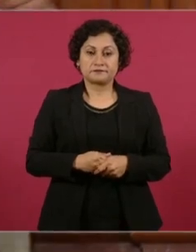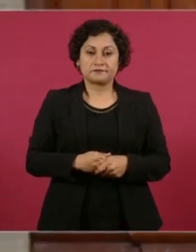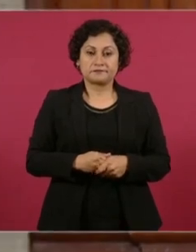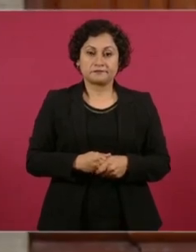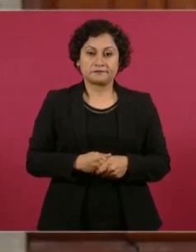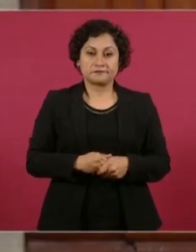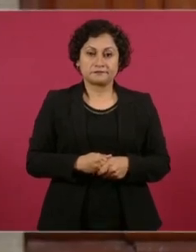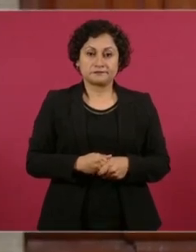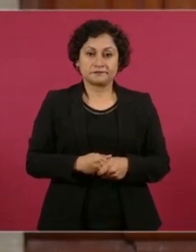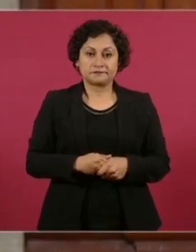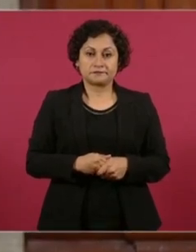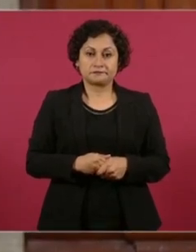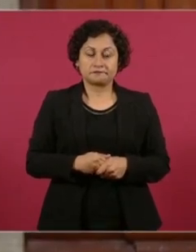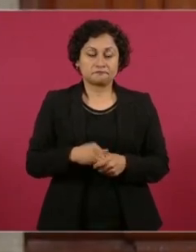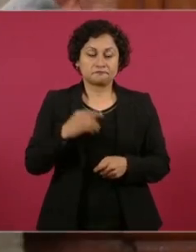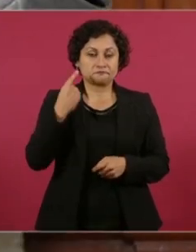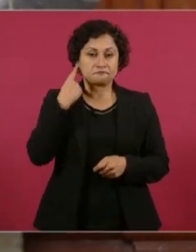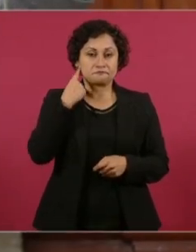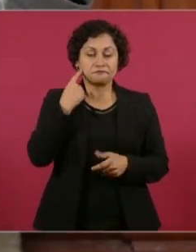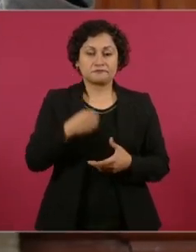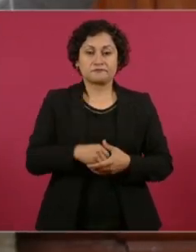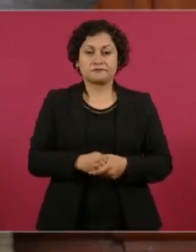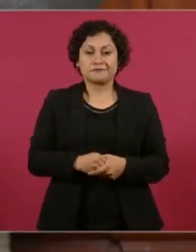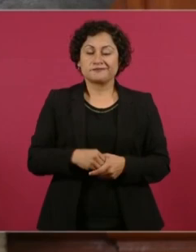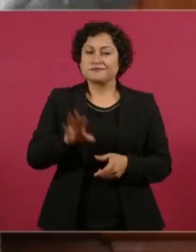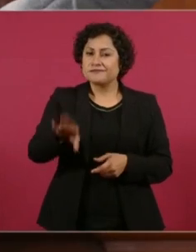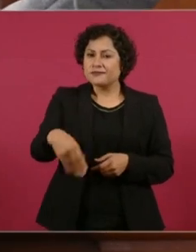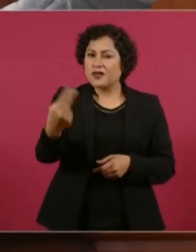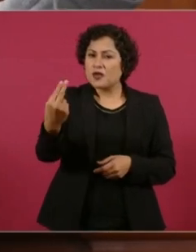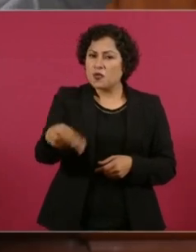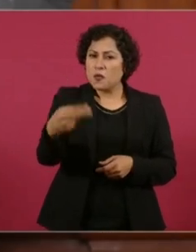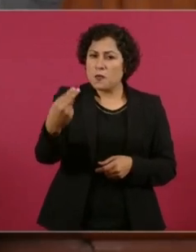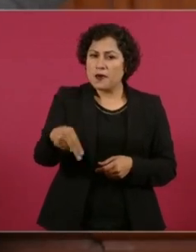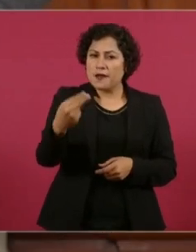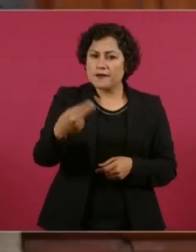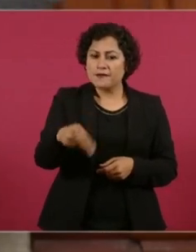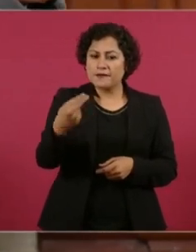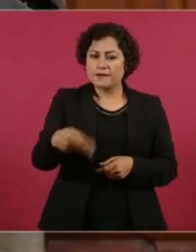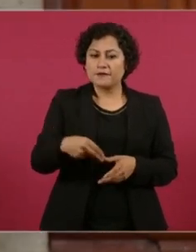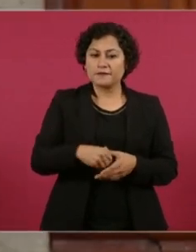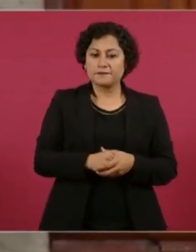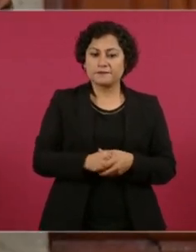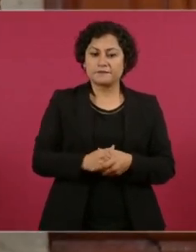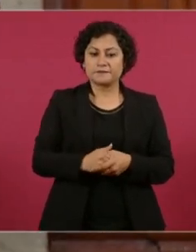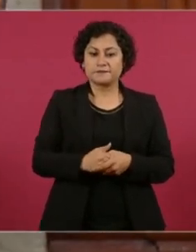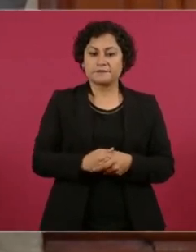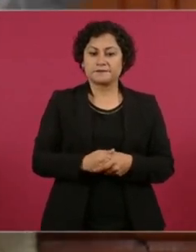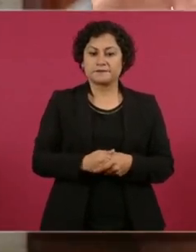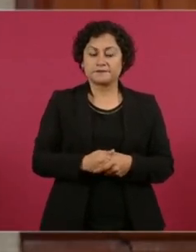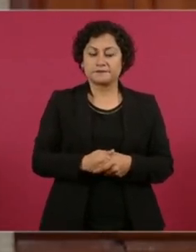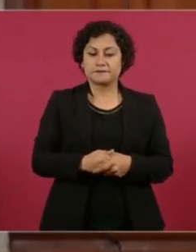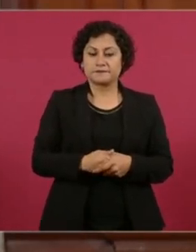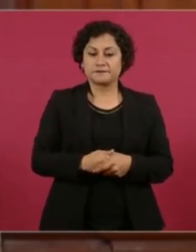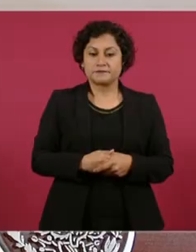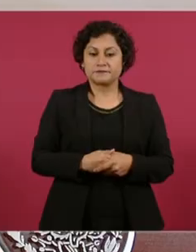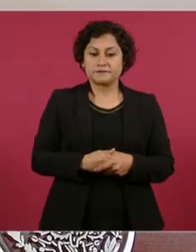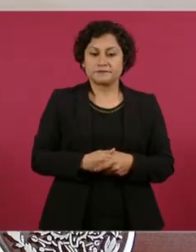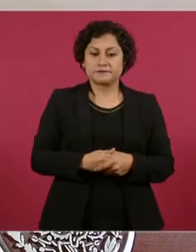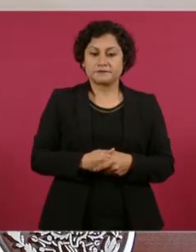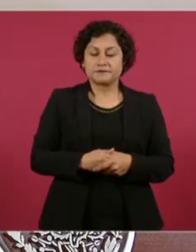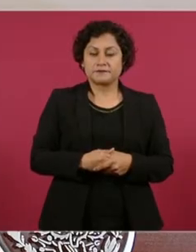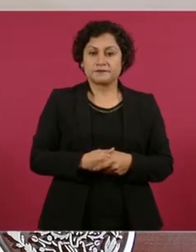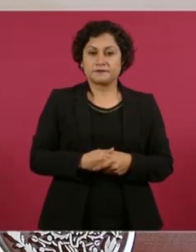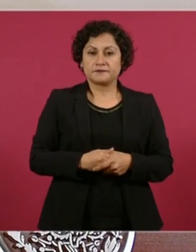Y Frausto. ¿Cómo se llama? Salvador Frausto. Este es otra investigación, pero retoma las dos. ¿De dónde es